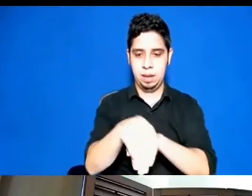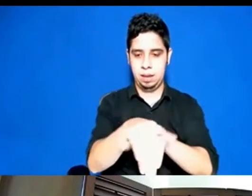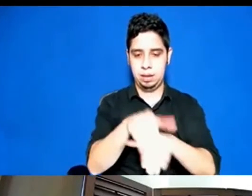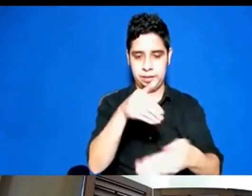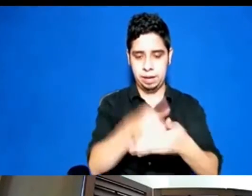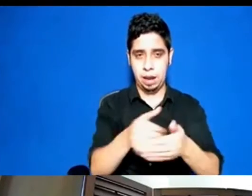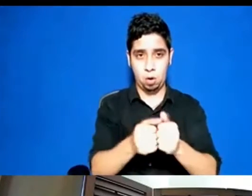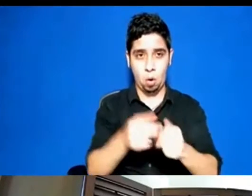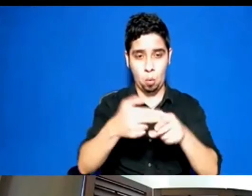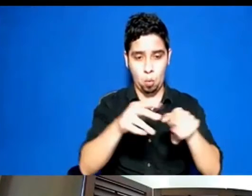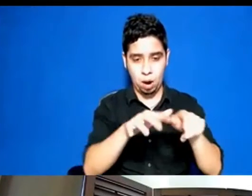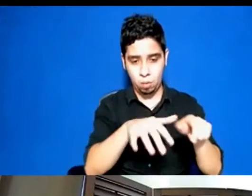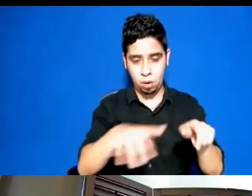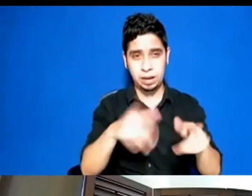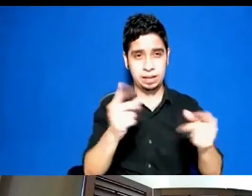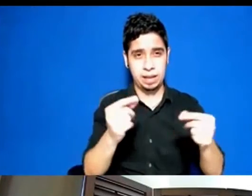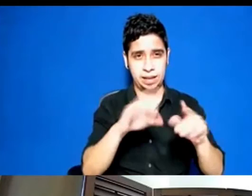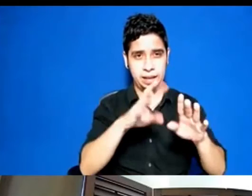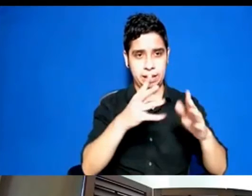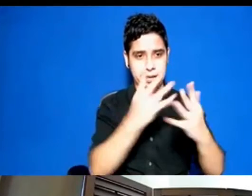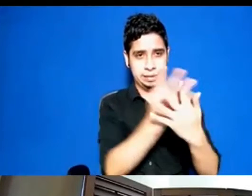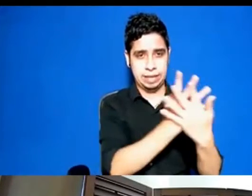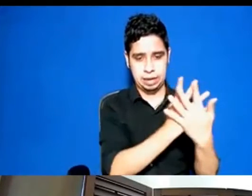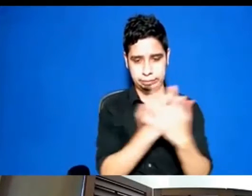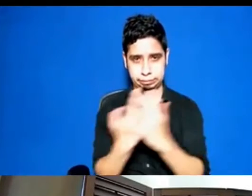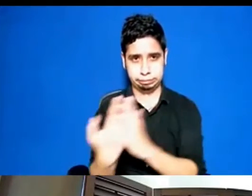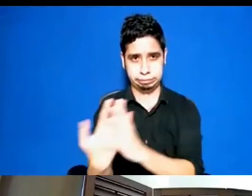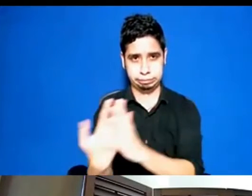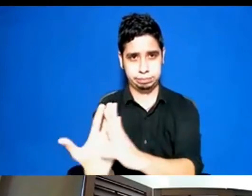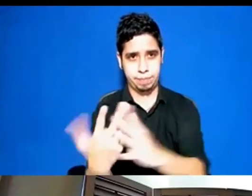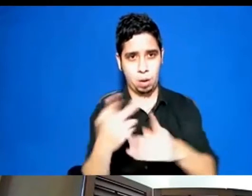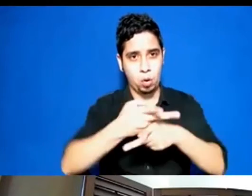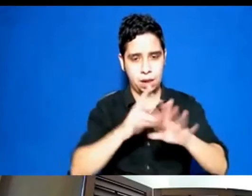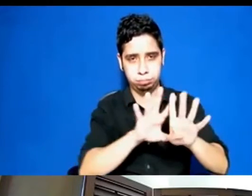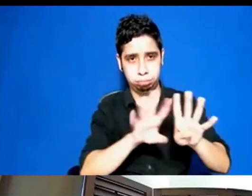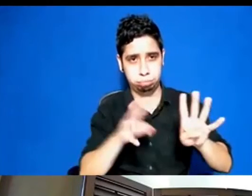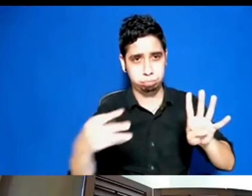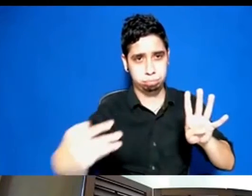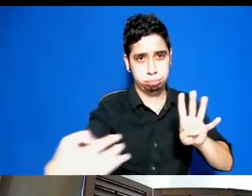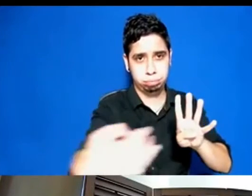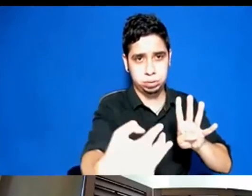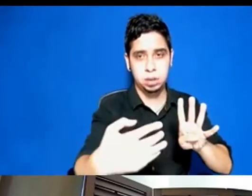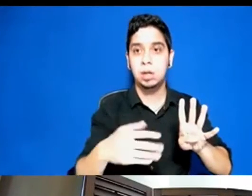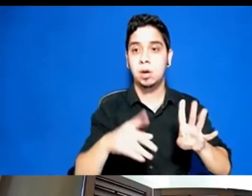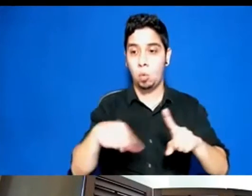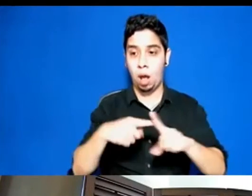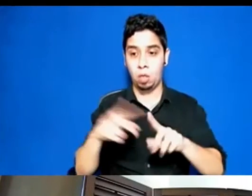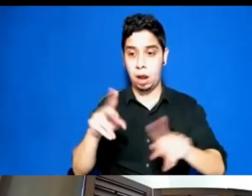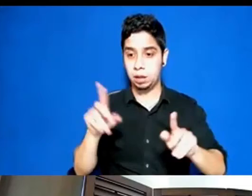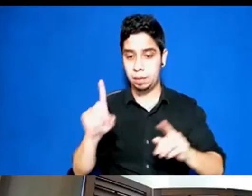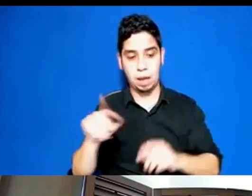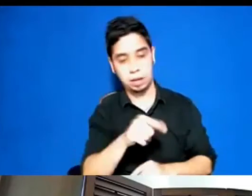experiencia es que la gente respeta, ¿no?, esto, incluso la gente que no lo sabe, no, que es que aquí hay un nido de tinglares, y bla, bla, bla.